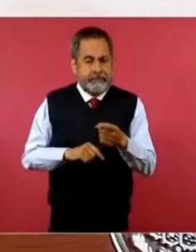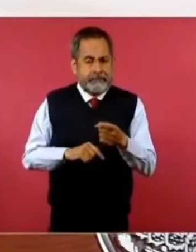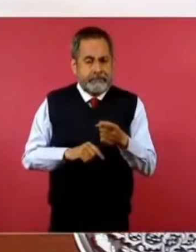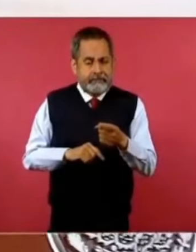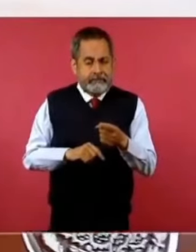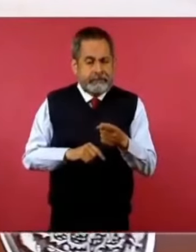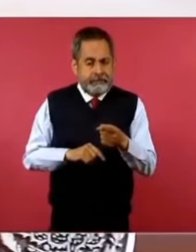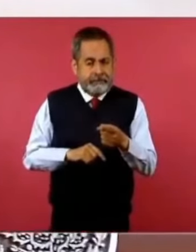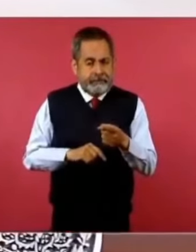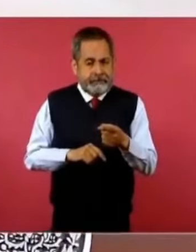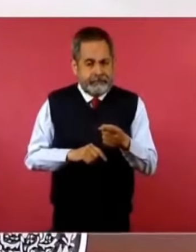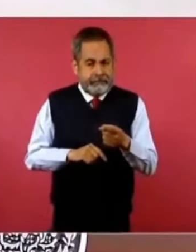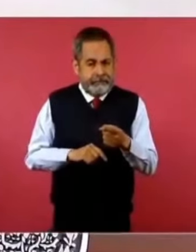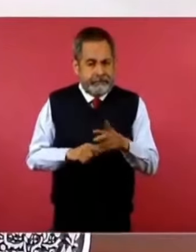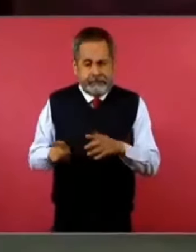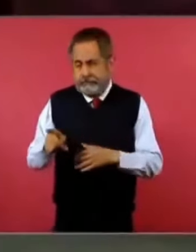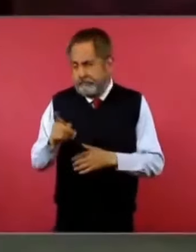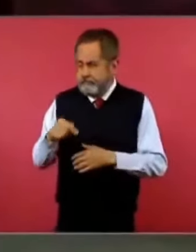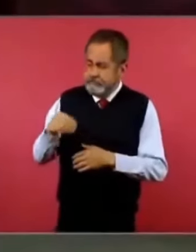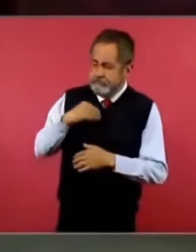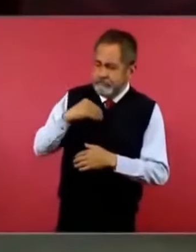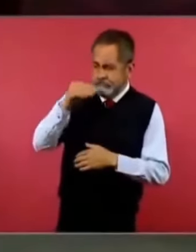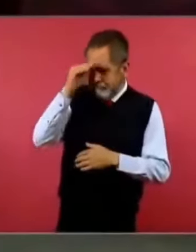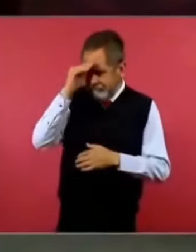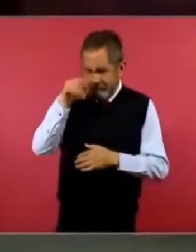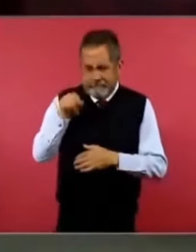se consideraban